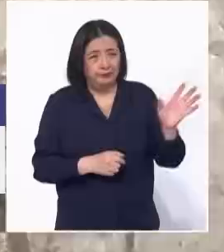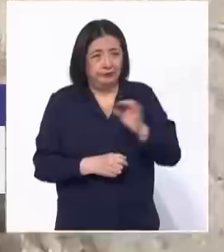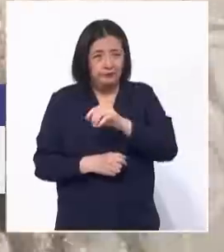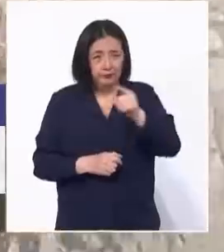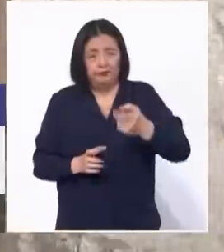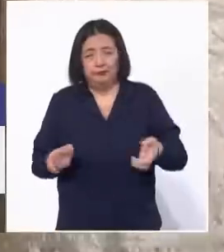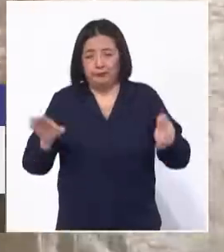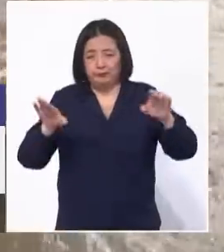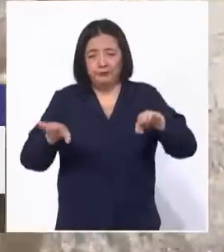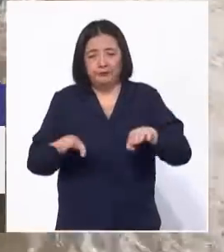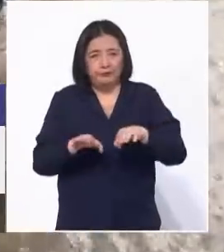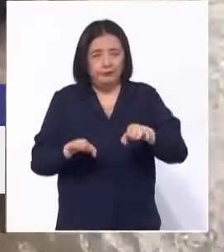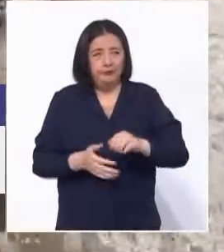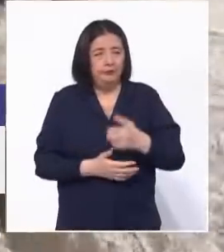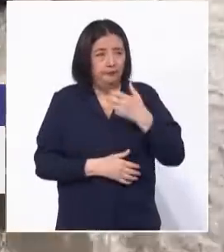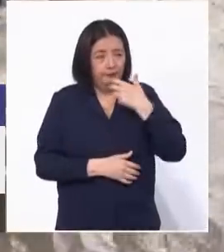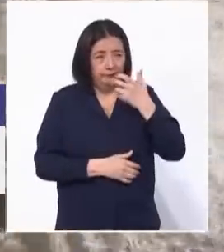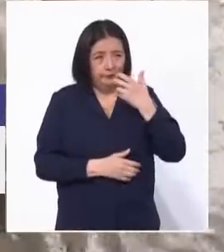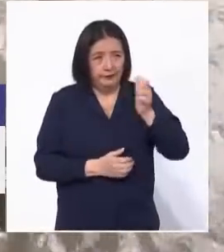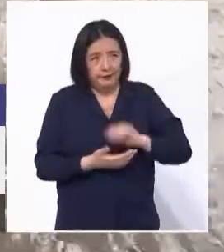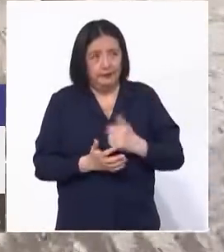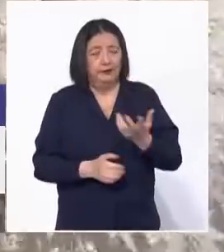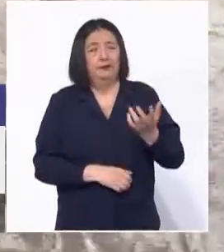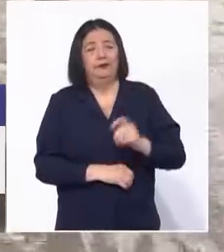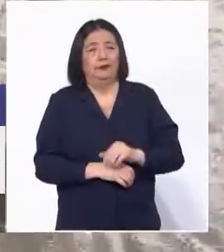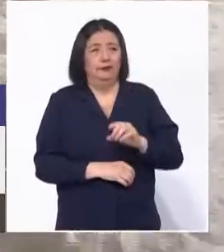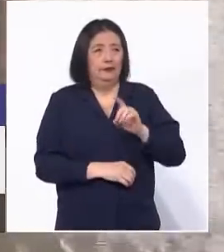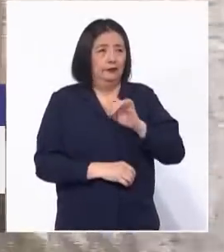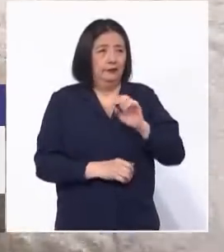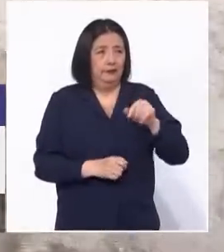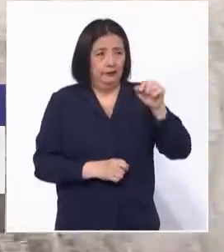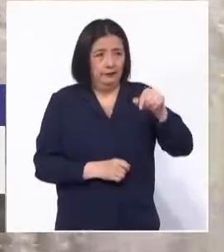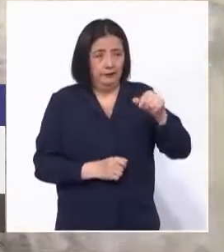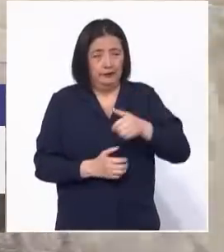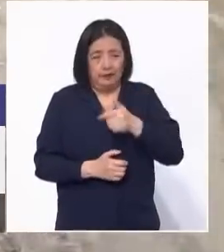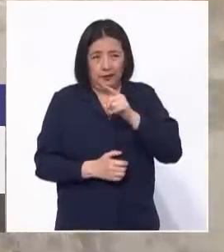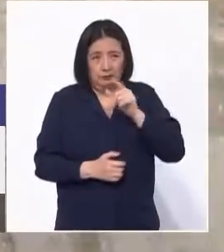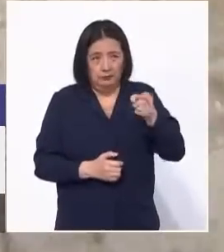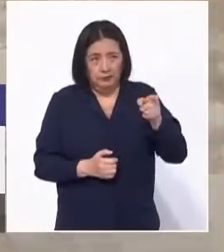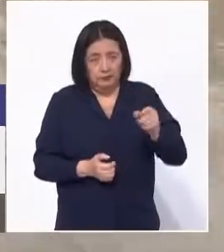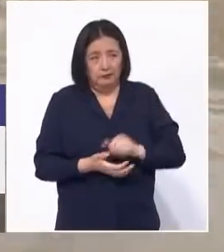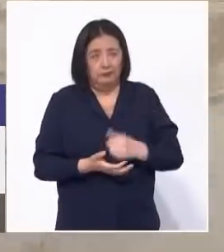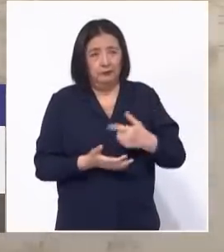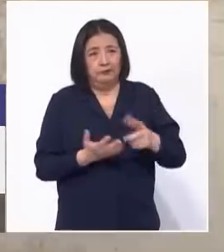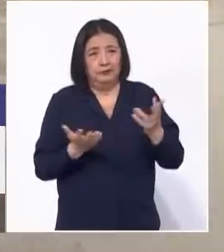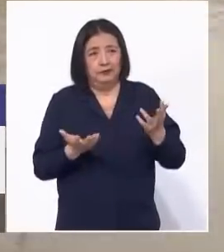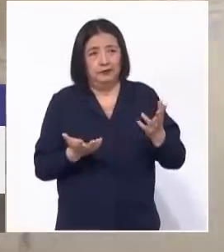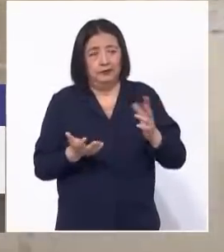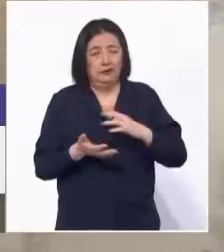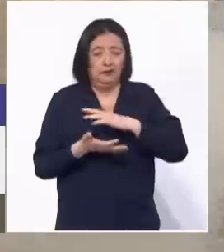del Valle de la Manzana de Licia. Y estas aguas que están entrando están barriendo